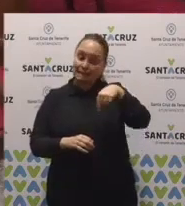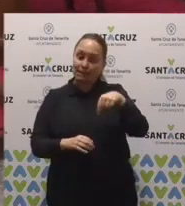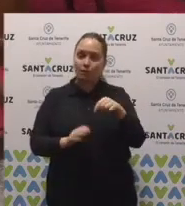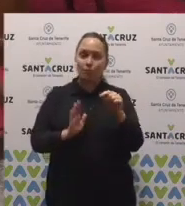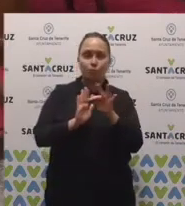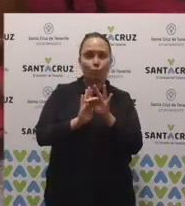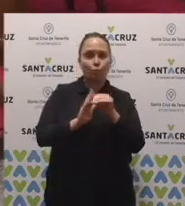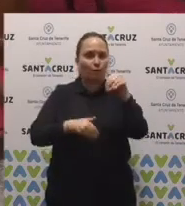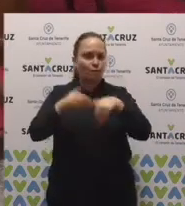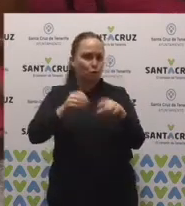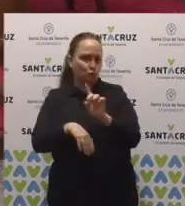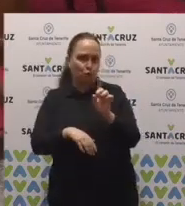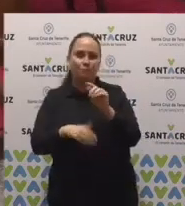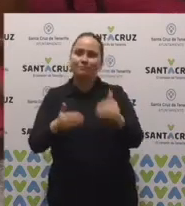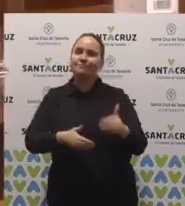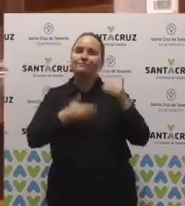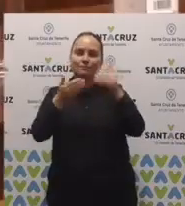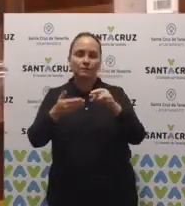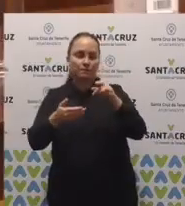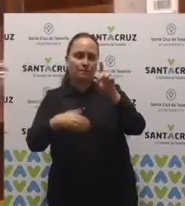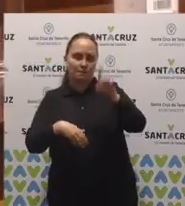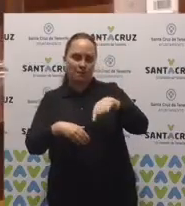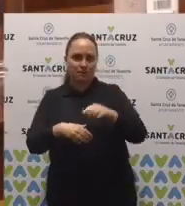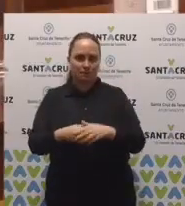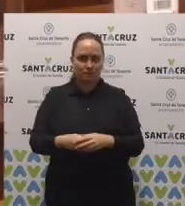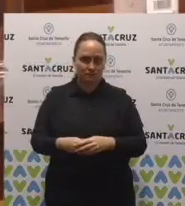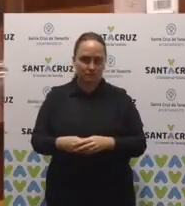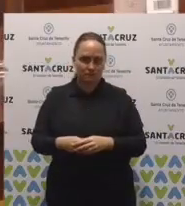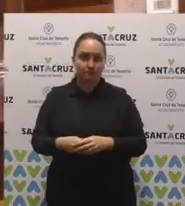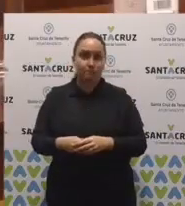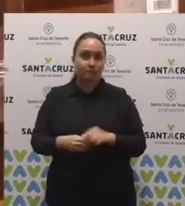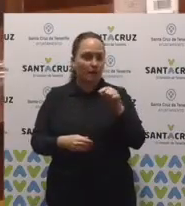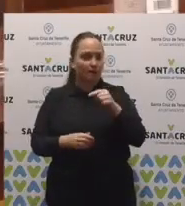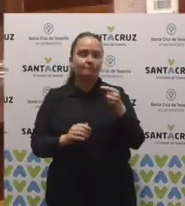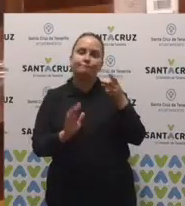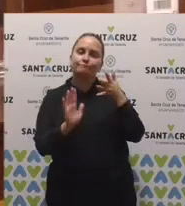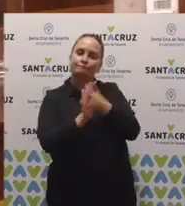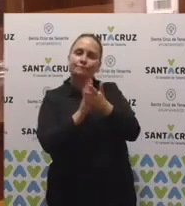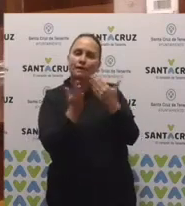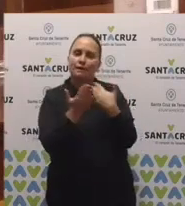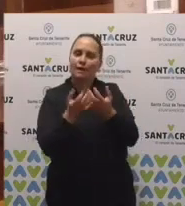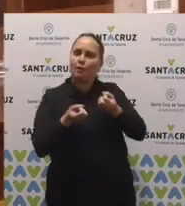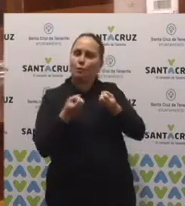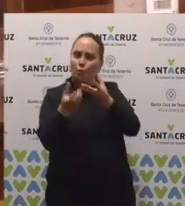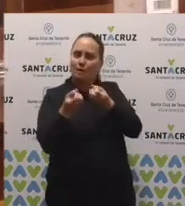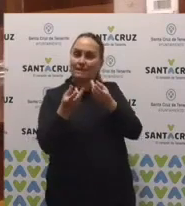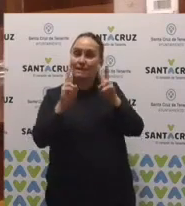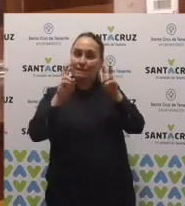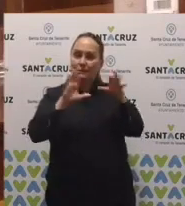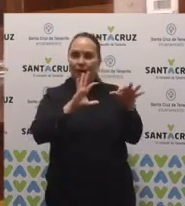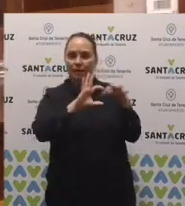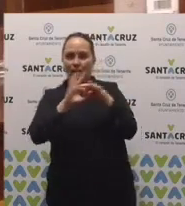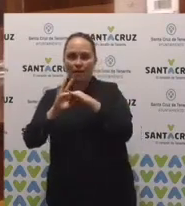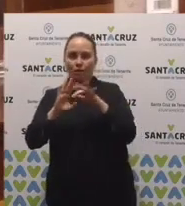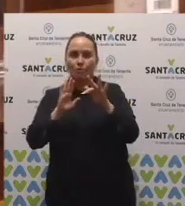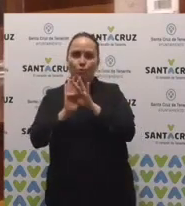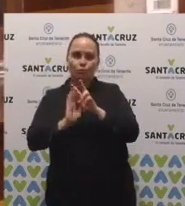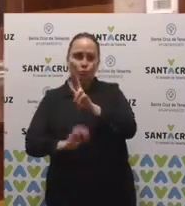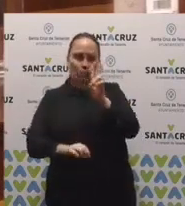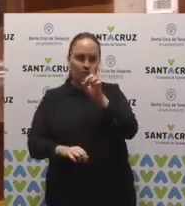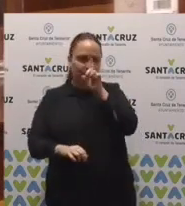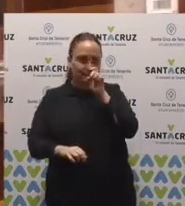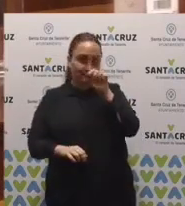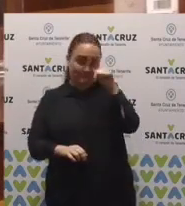en el punto número dos del próximo pleno daremos cuenta entrará también en este punto número dos de este de este